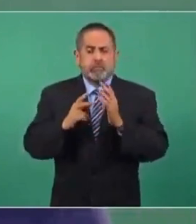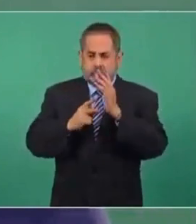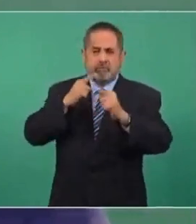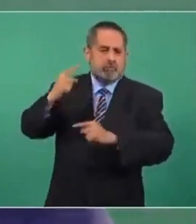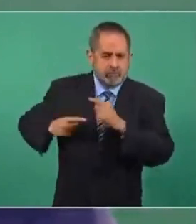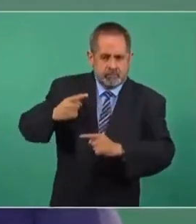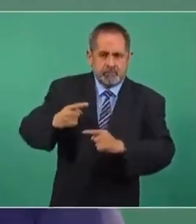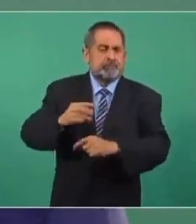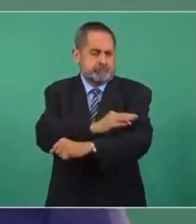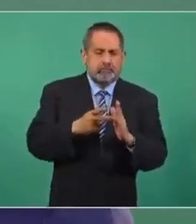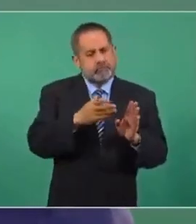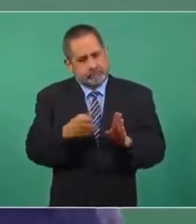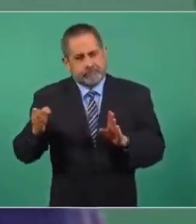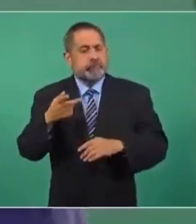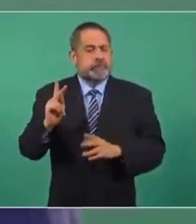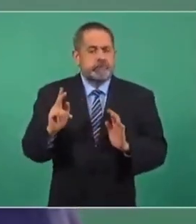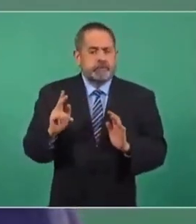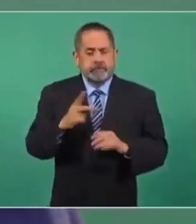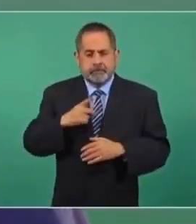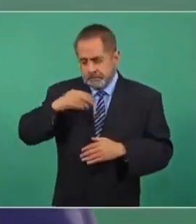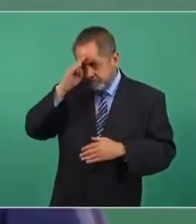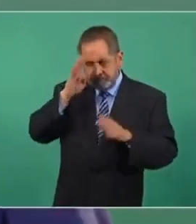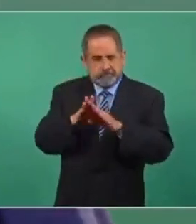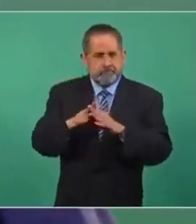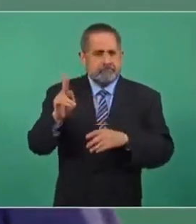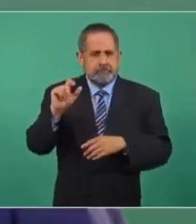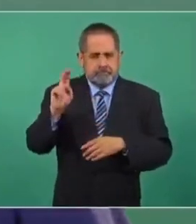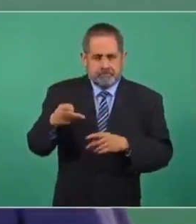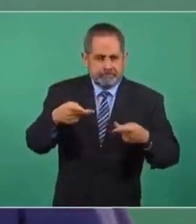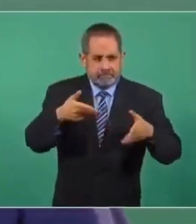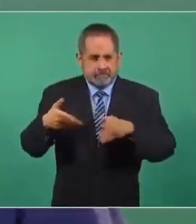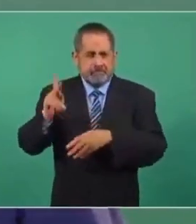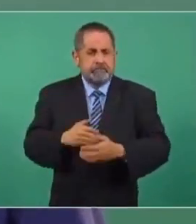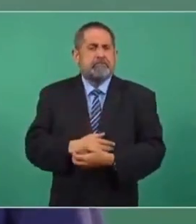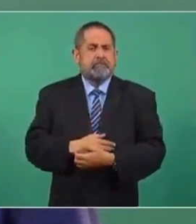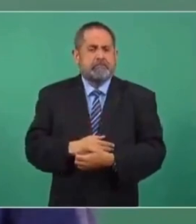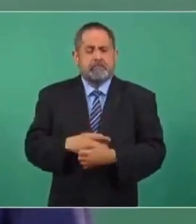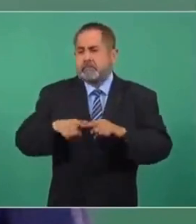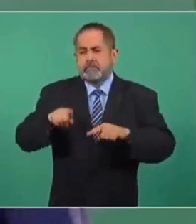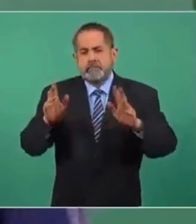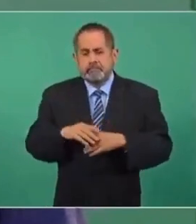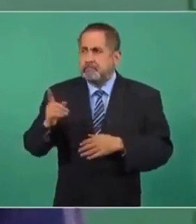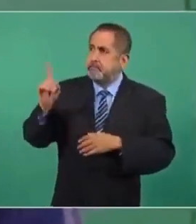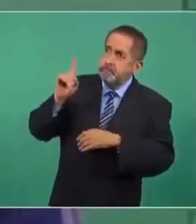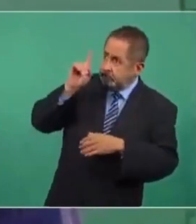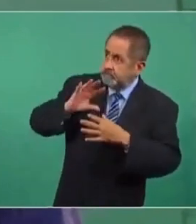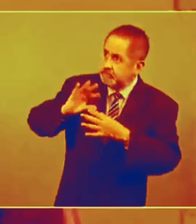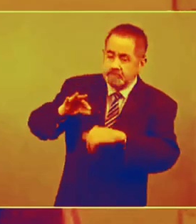reinicia la vacunación. Pero lo tenemos que hacer de acuerdo al Plan Nacional de Vacunación, de acuerdo a las